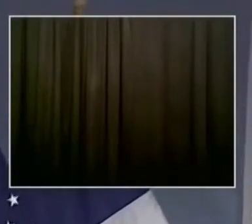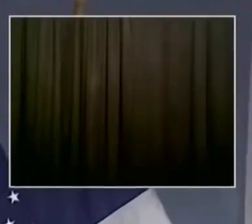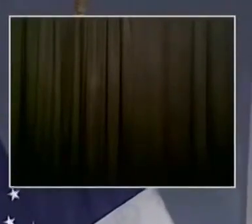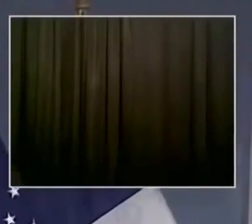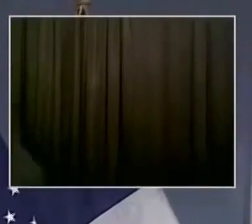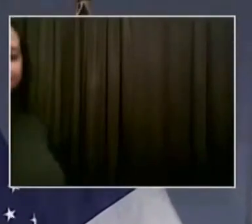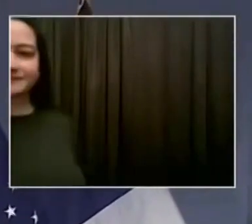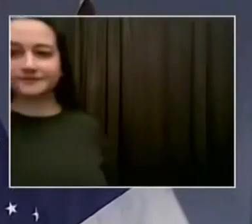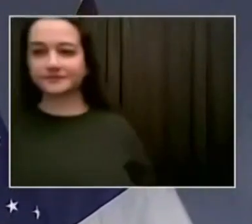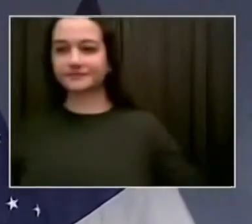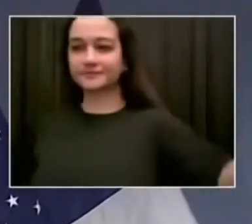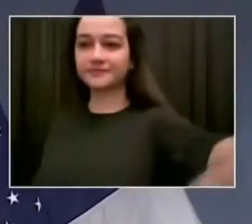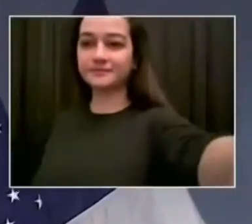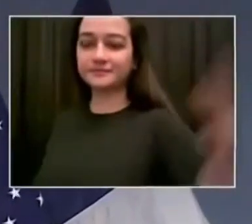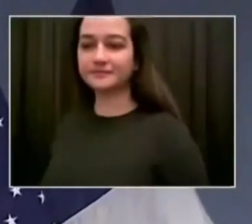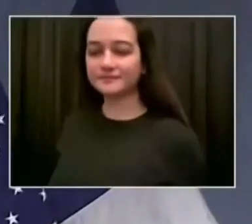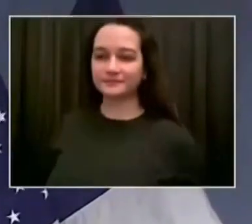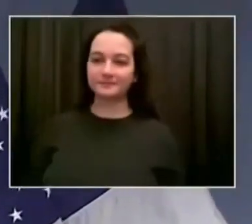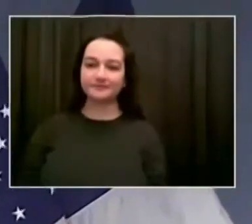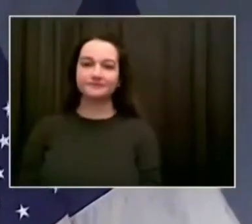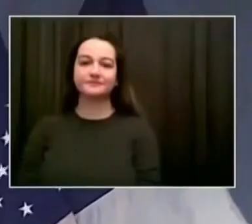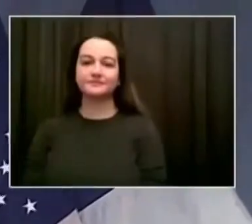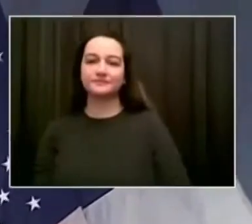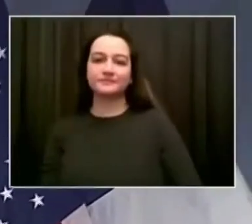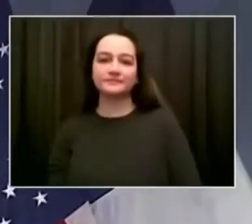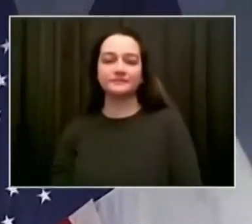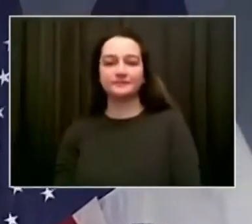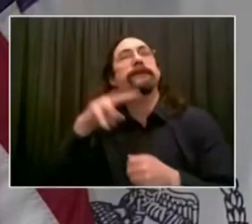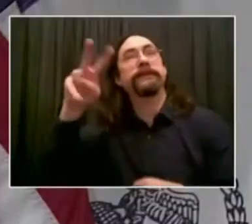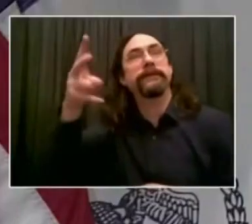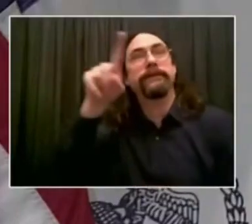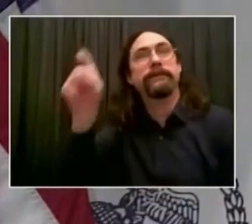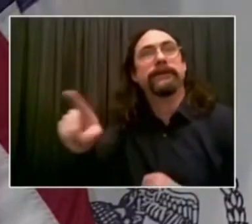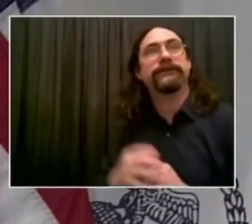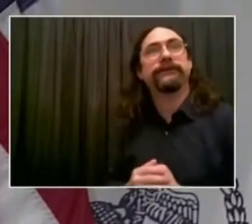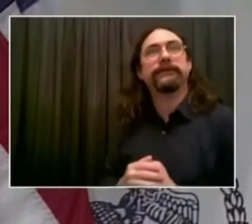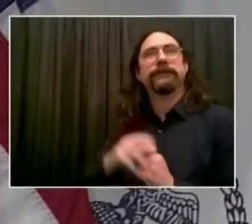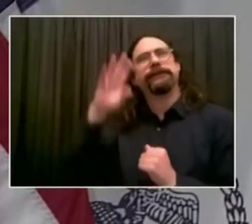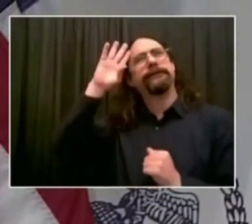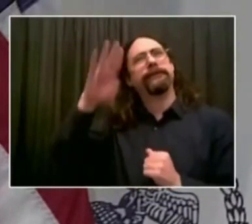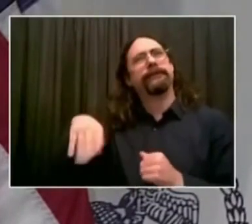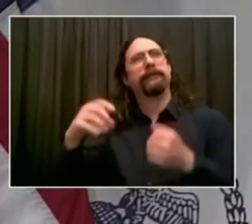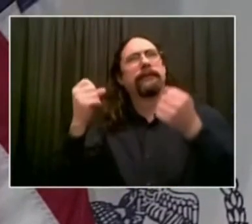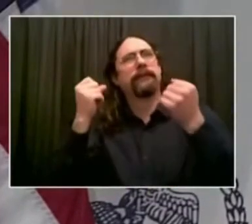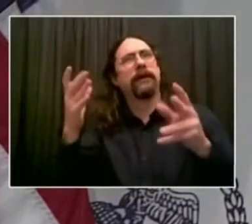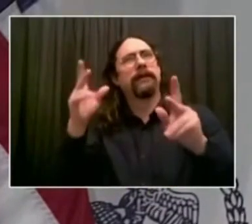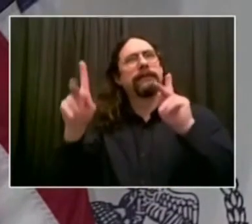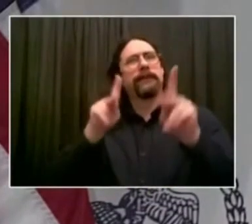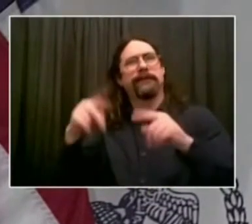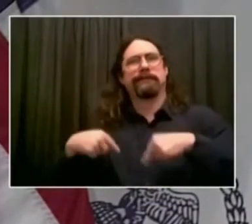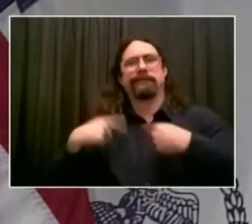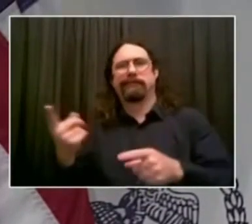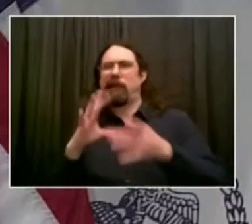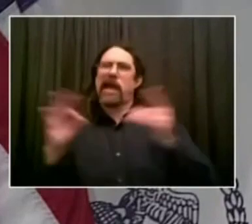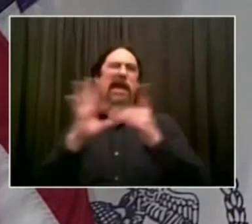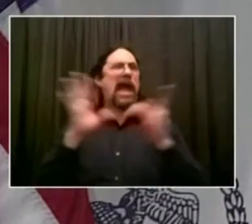Bill de Blasio, dijo que el político aprovechó su poder para acosar a sus empleadas. El informe más reciente y el hecho de que podemos